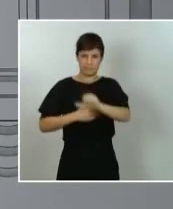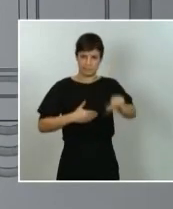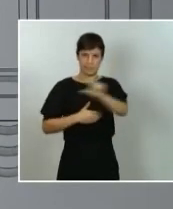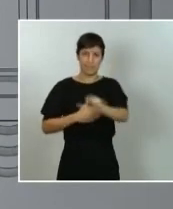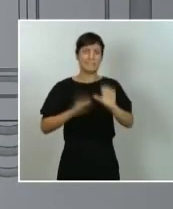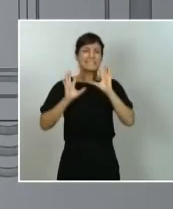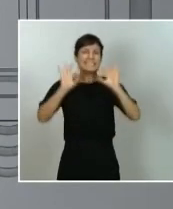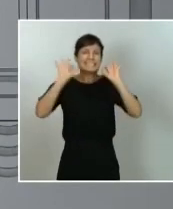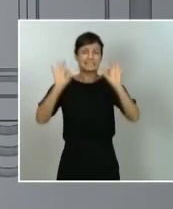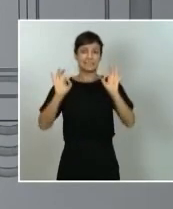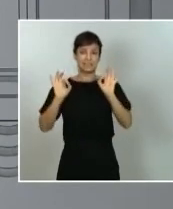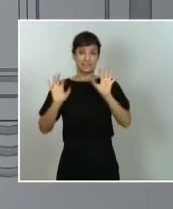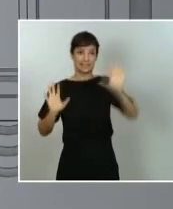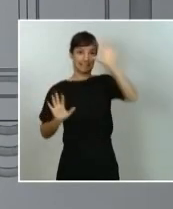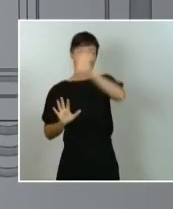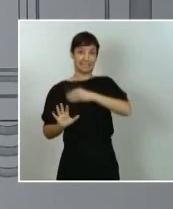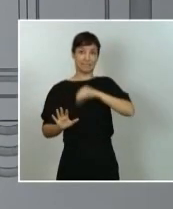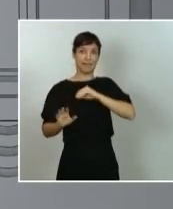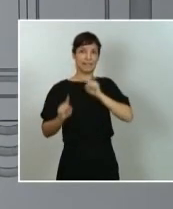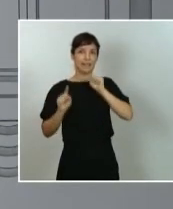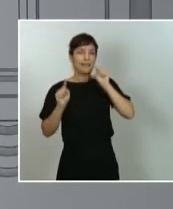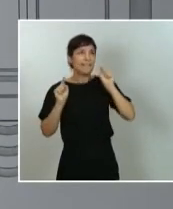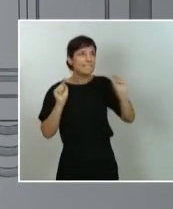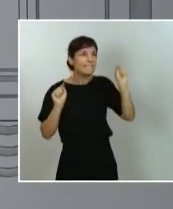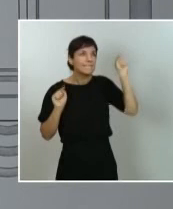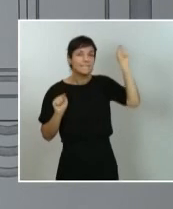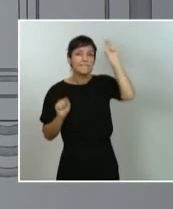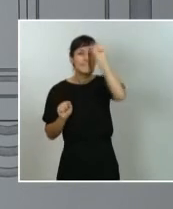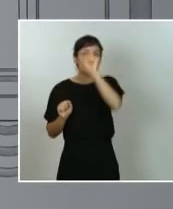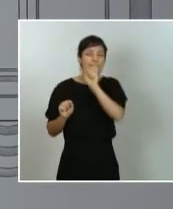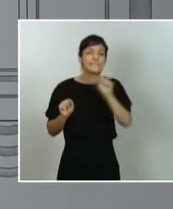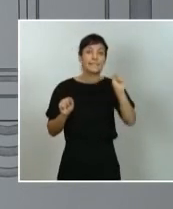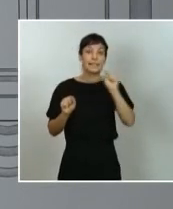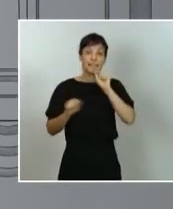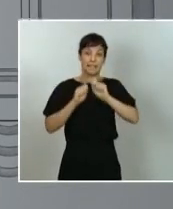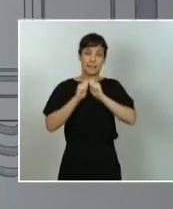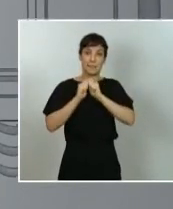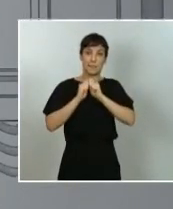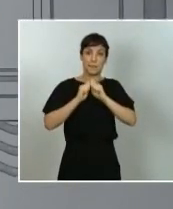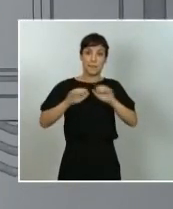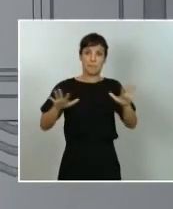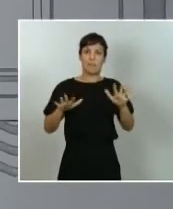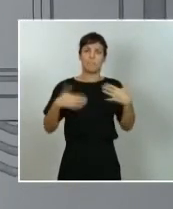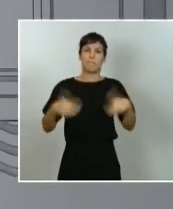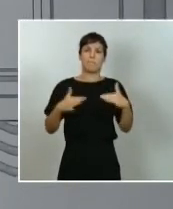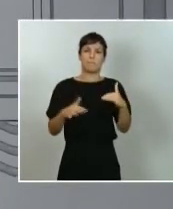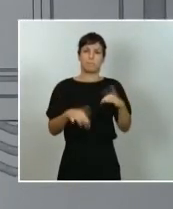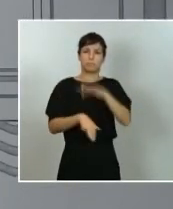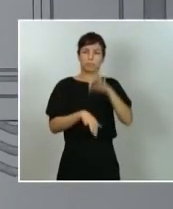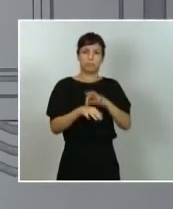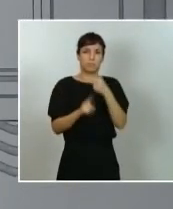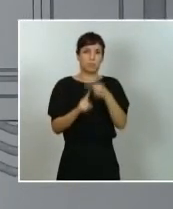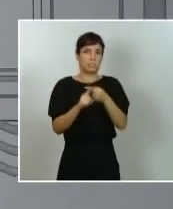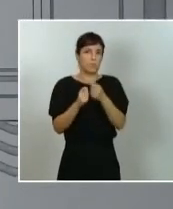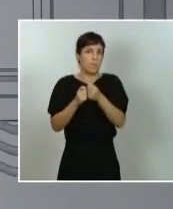raras. Y me gustaría ahora hablar de las medidas que, bajo tu punto de vista, han sido acertadas. Han sido